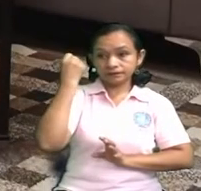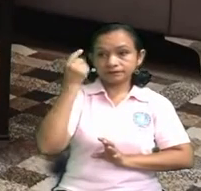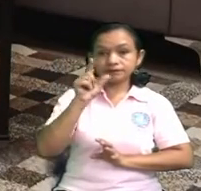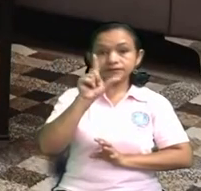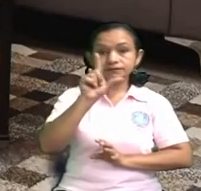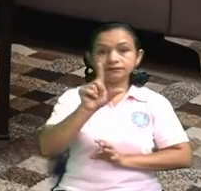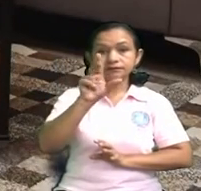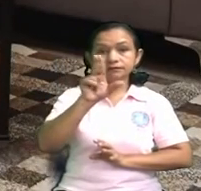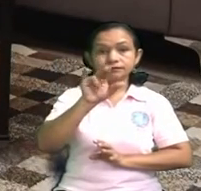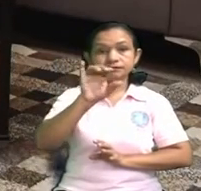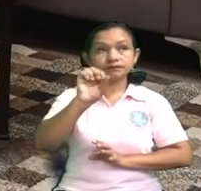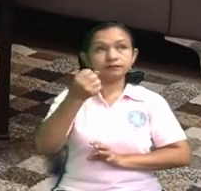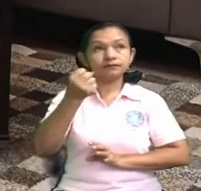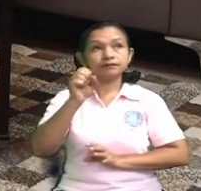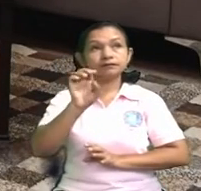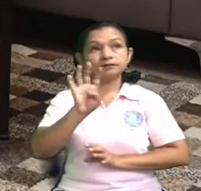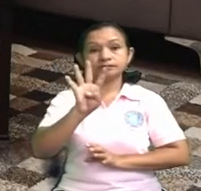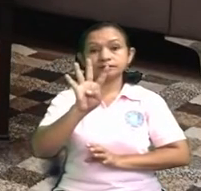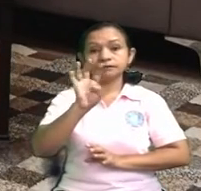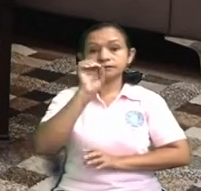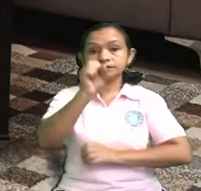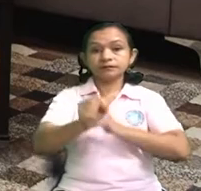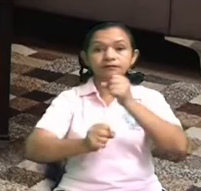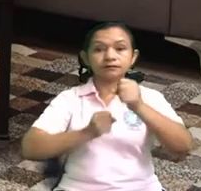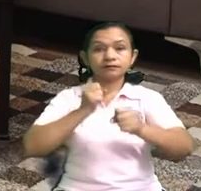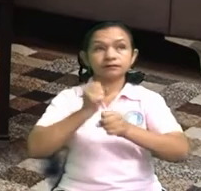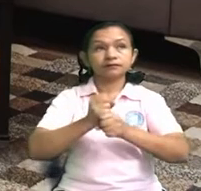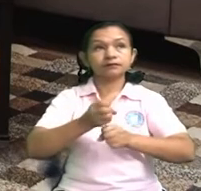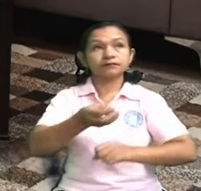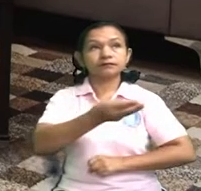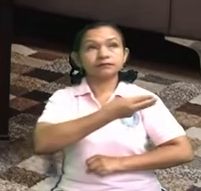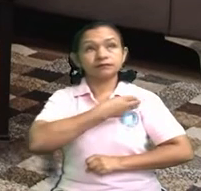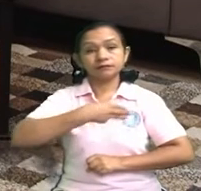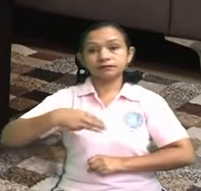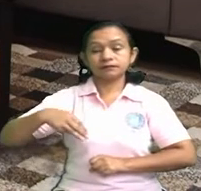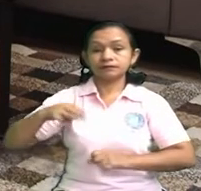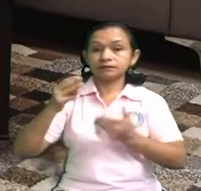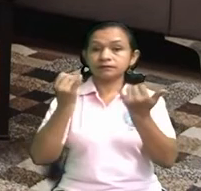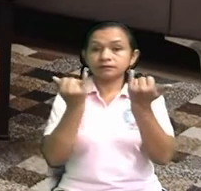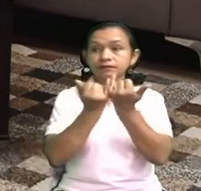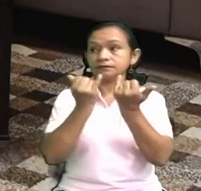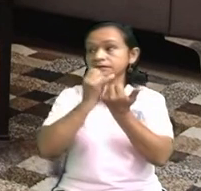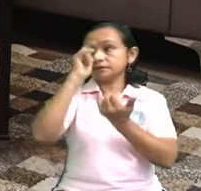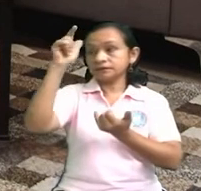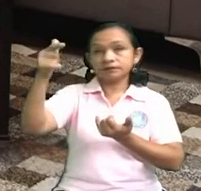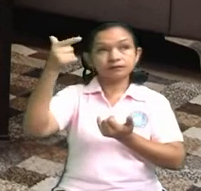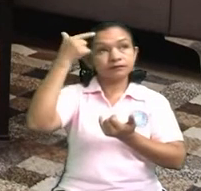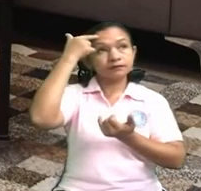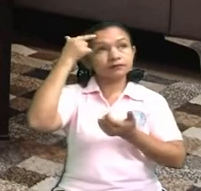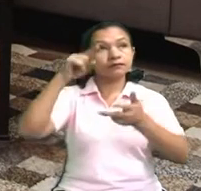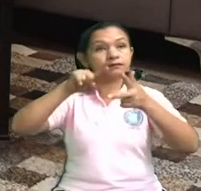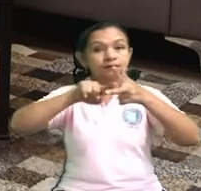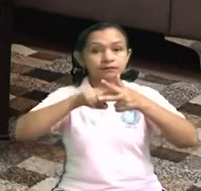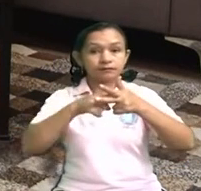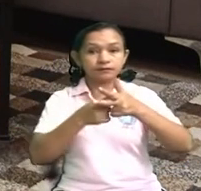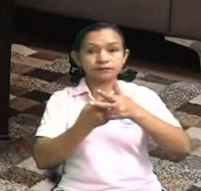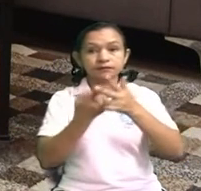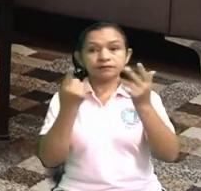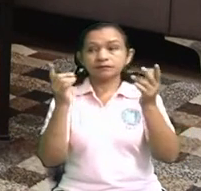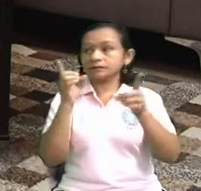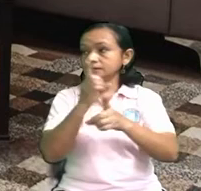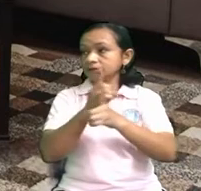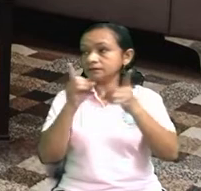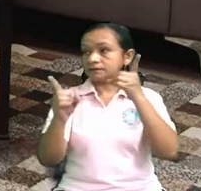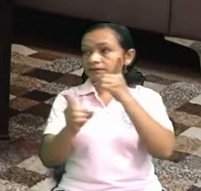se festeja este 40 aniversario del Ministerio de Gobernación. Bueno, para iniciar debemos